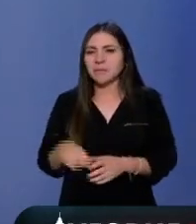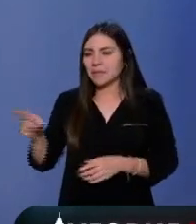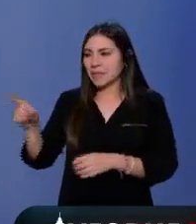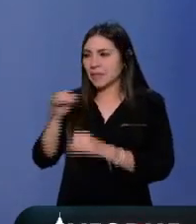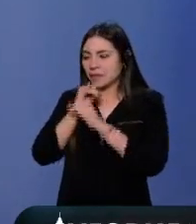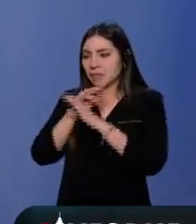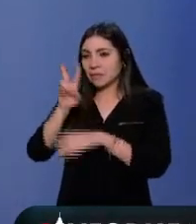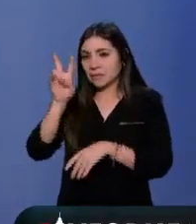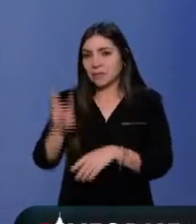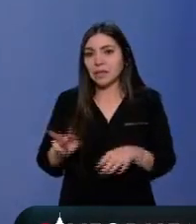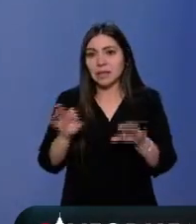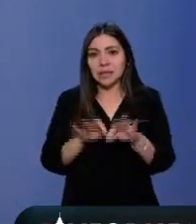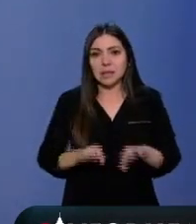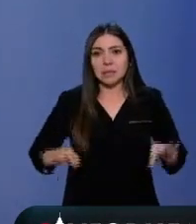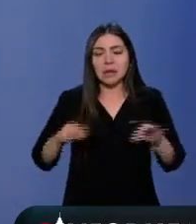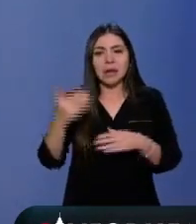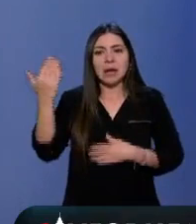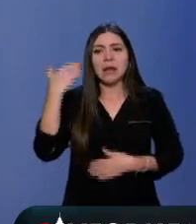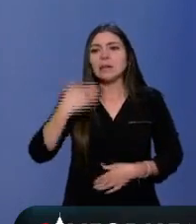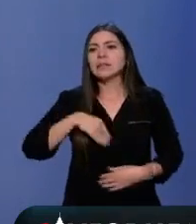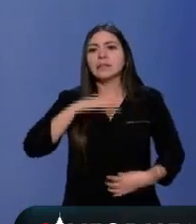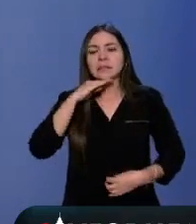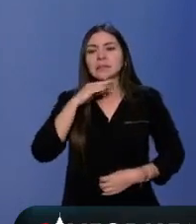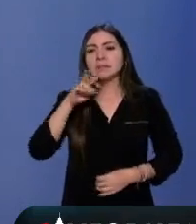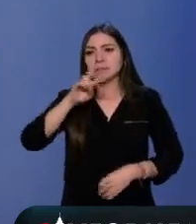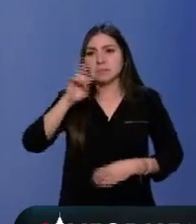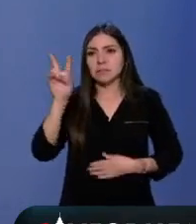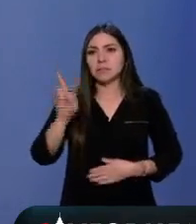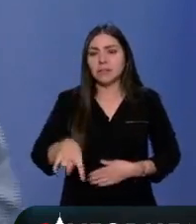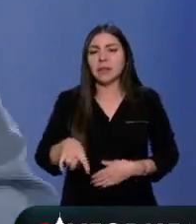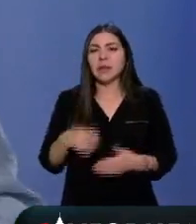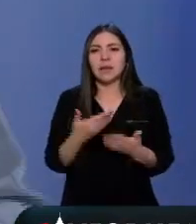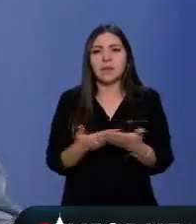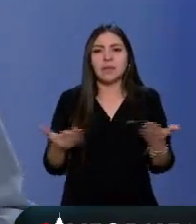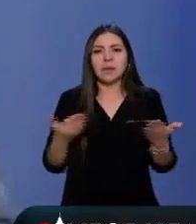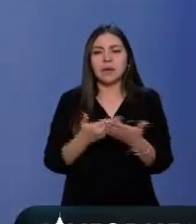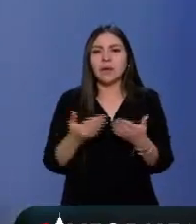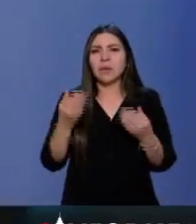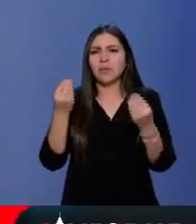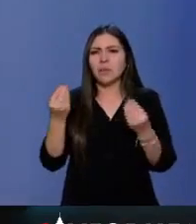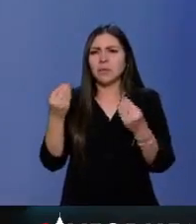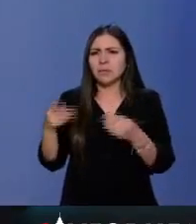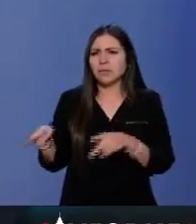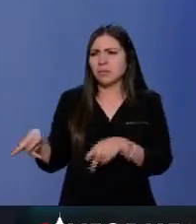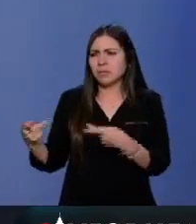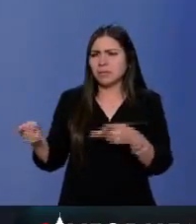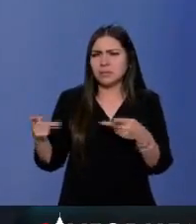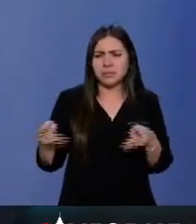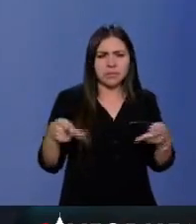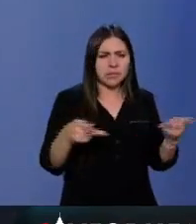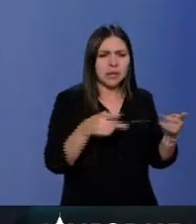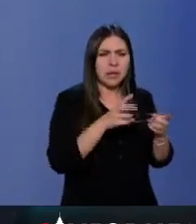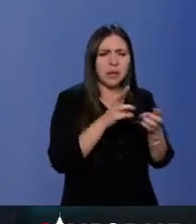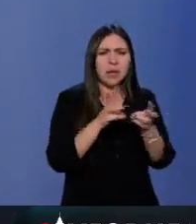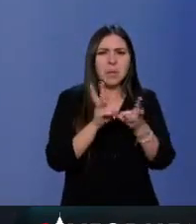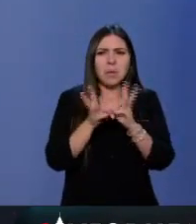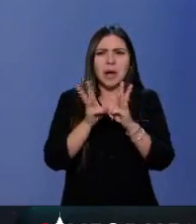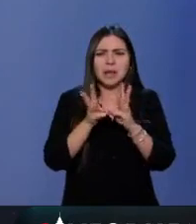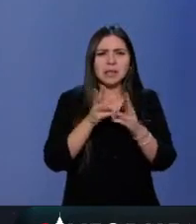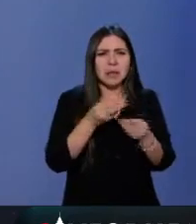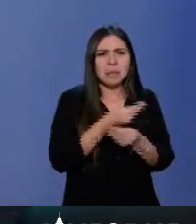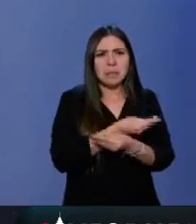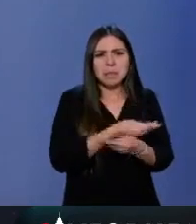muy importante y yo no lo había tomado en cuenta, pero la distribución que se da de manera indiscriminada a través del WhatsApp, eso es algo